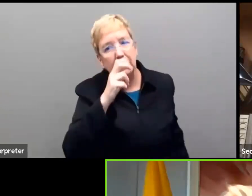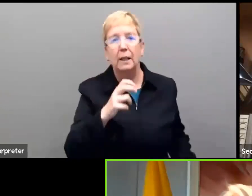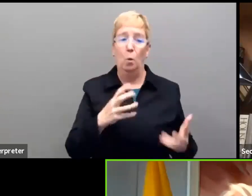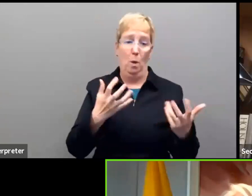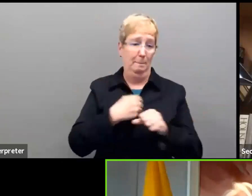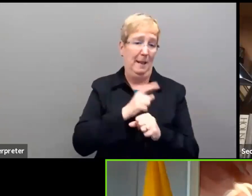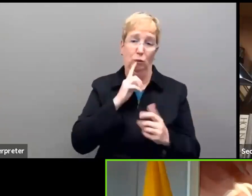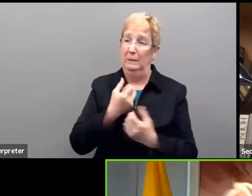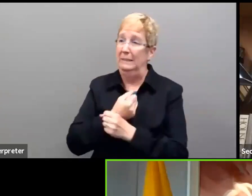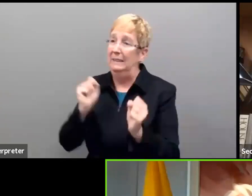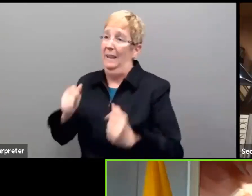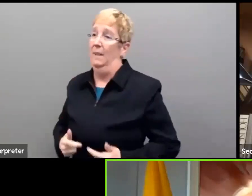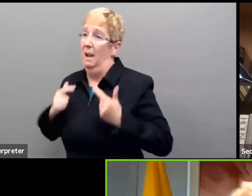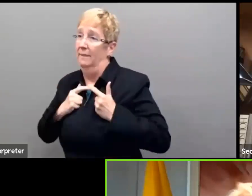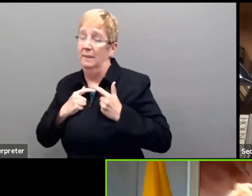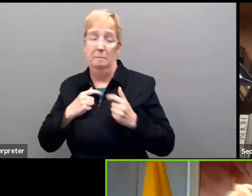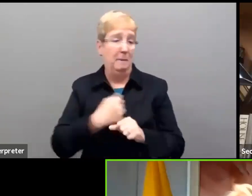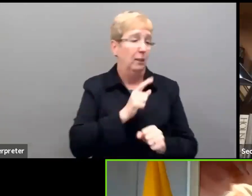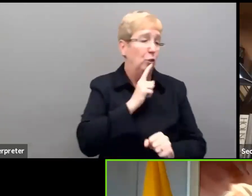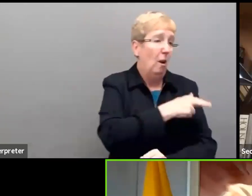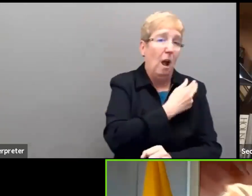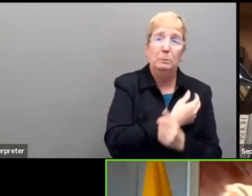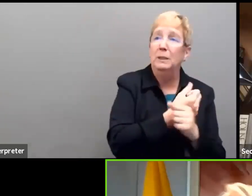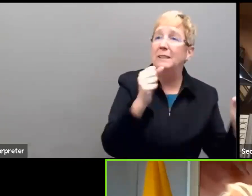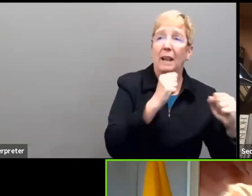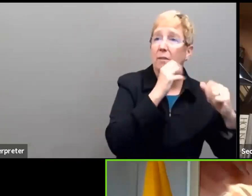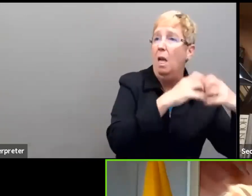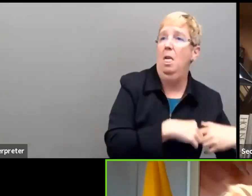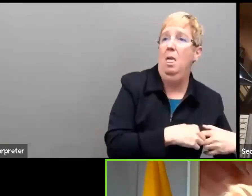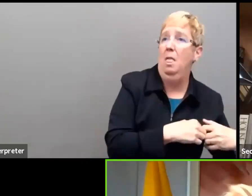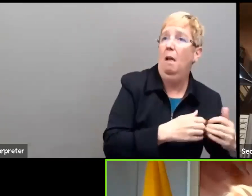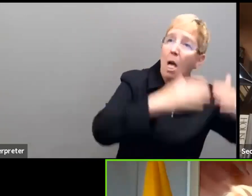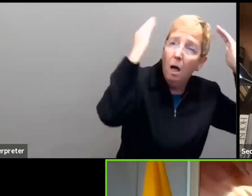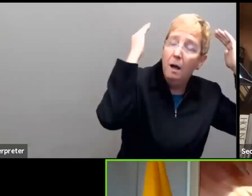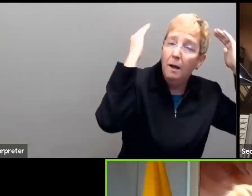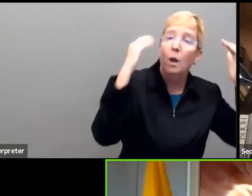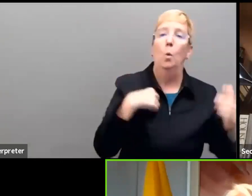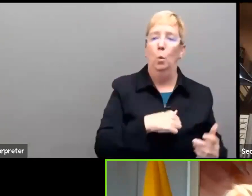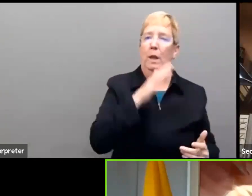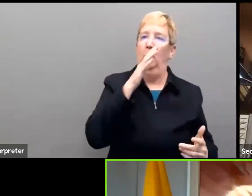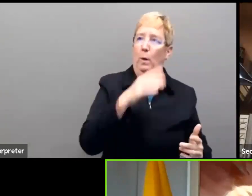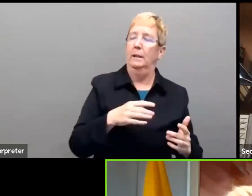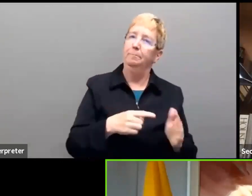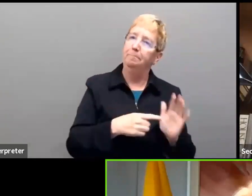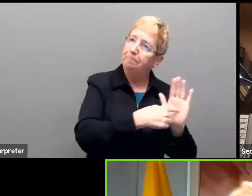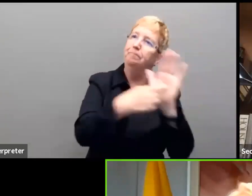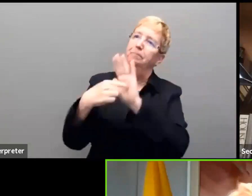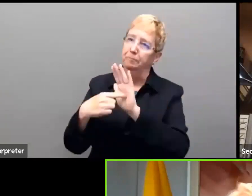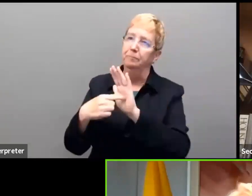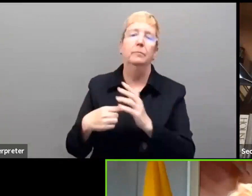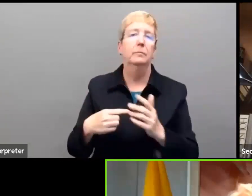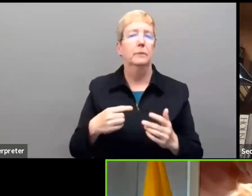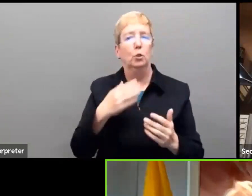estoy claramente perturbada con todo lo que está ocurriendo en Nuevo México y en todo el país. Seguimos, después de todo